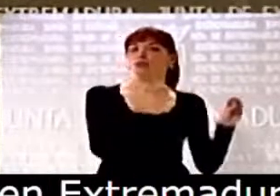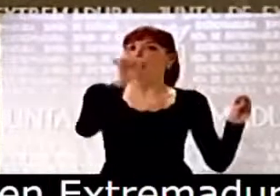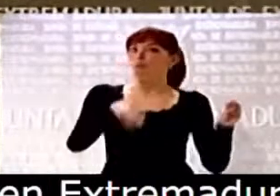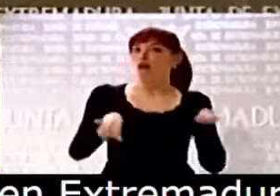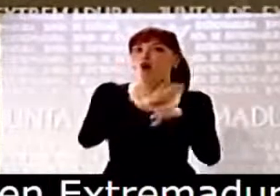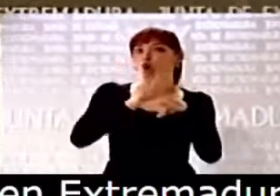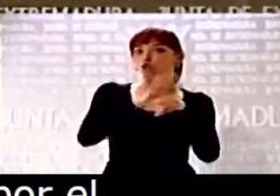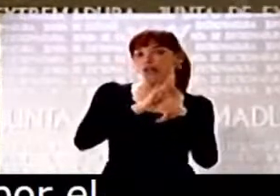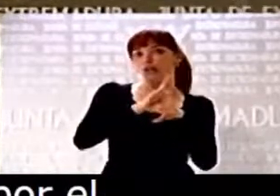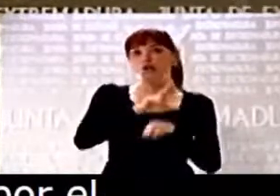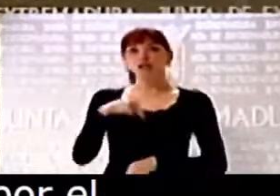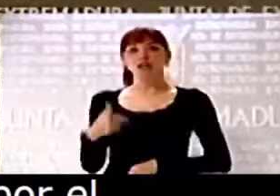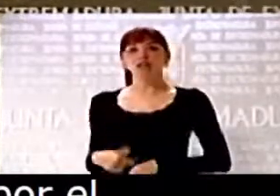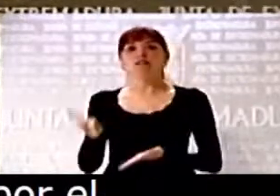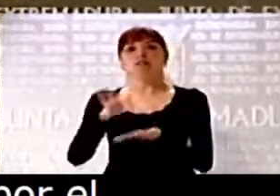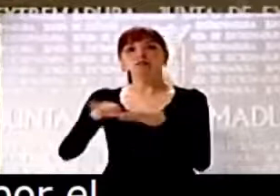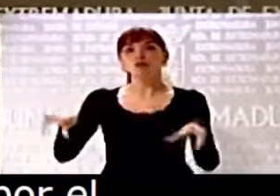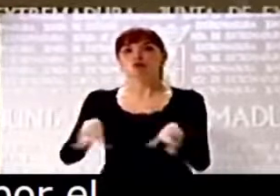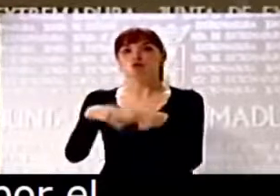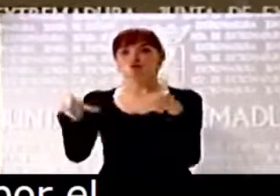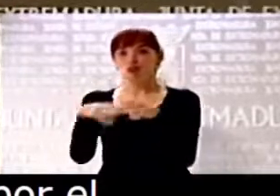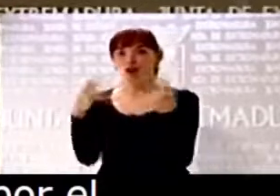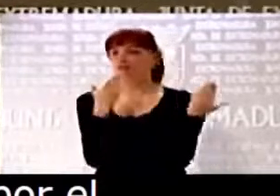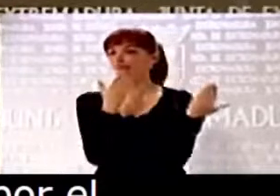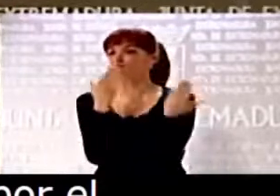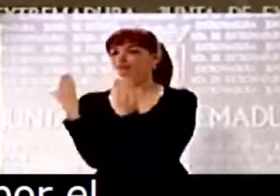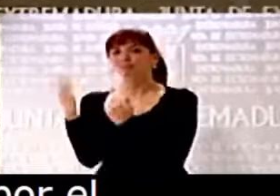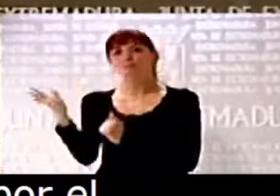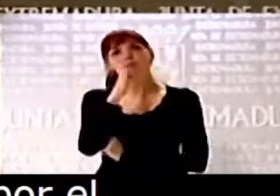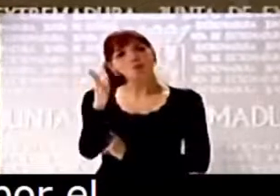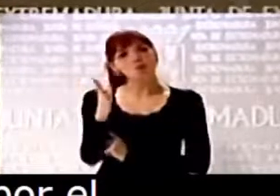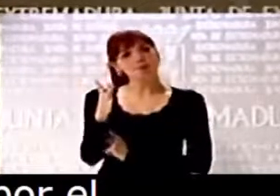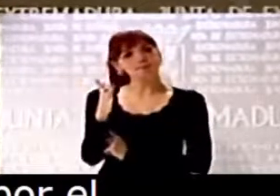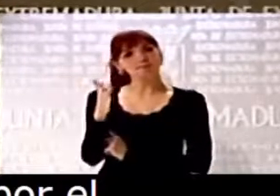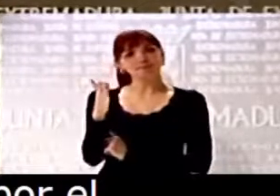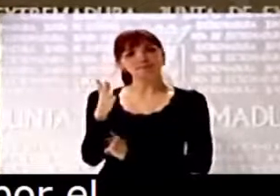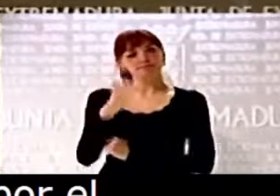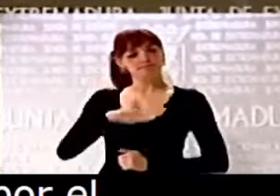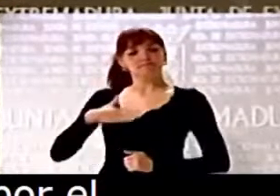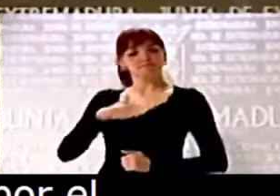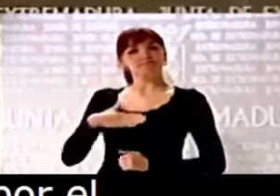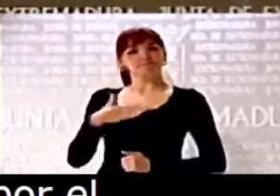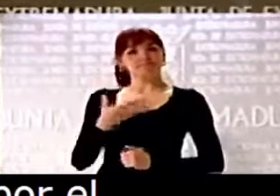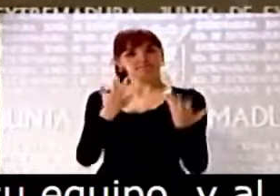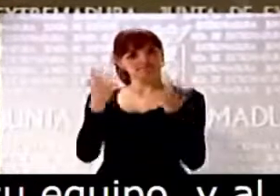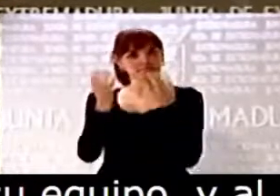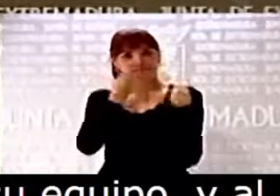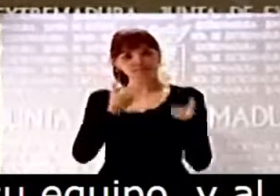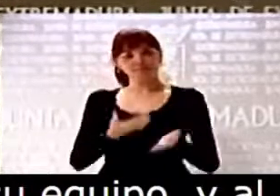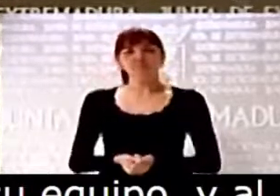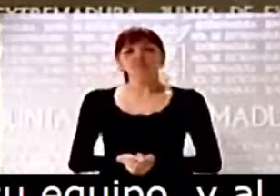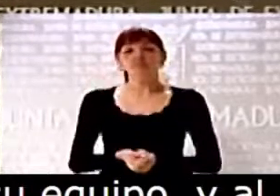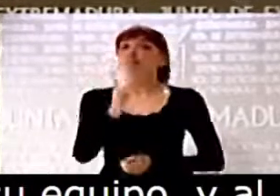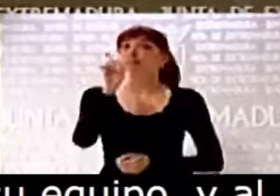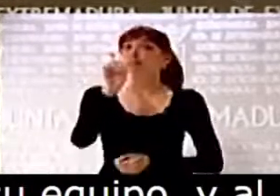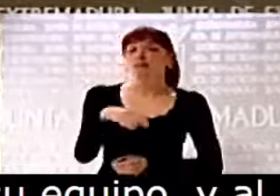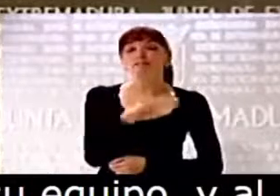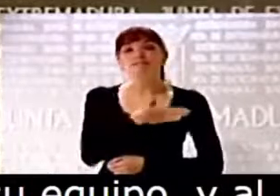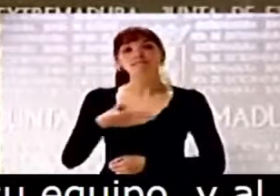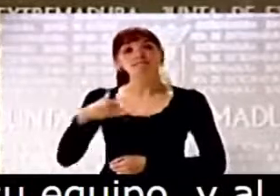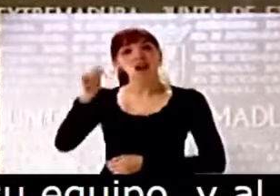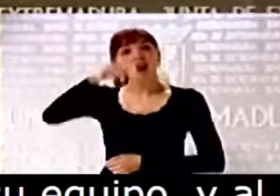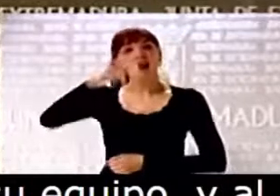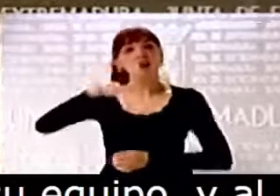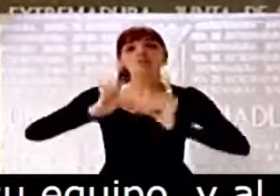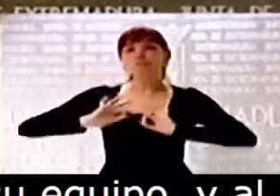de Sanidad y de Servicios Sociales por el recibimiento caluroso que nos han dado. También quería hoy agradecer